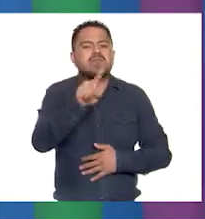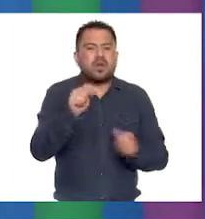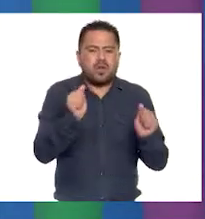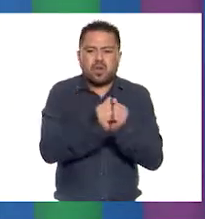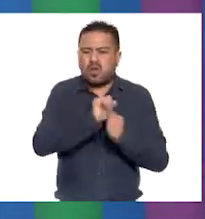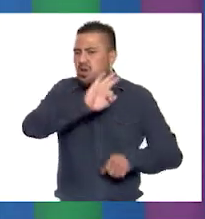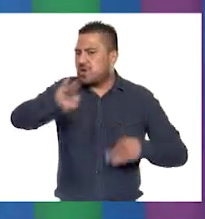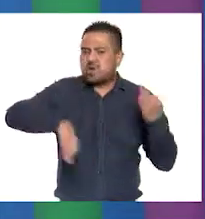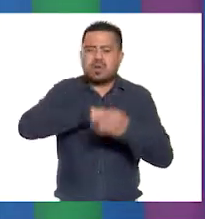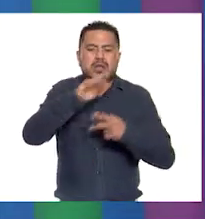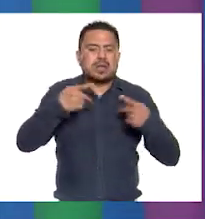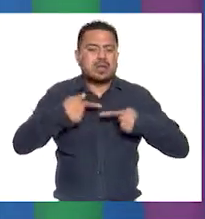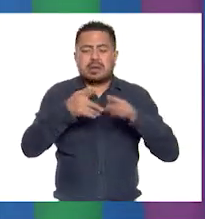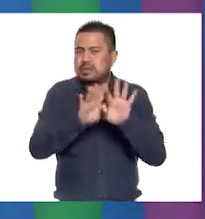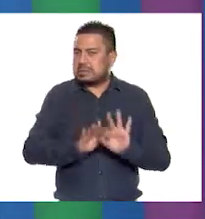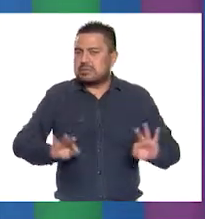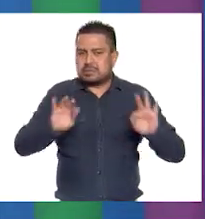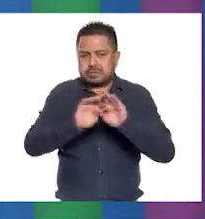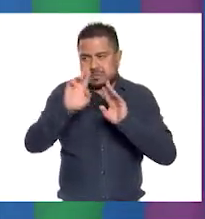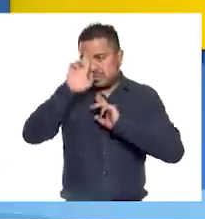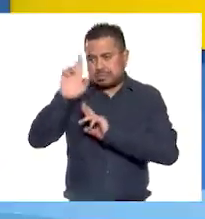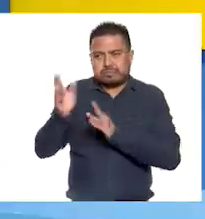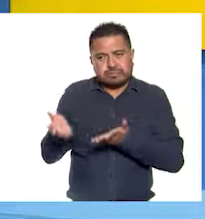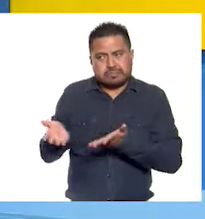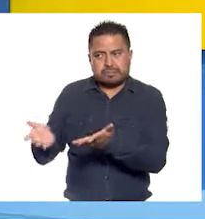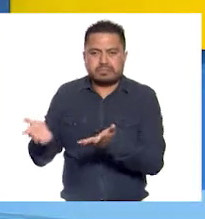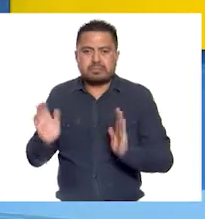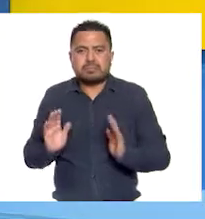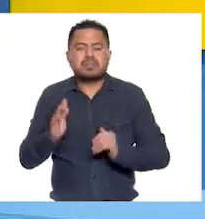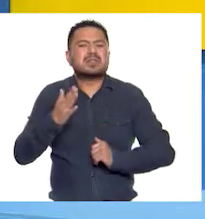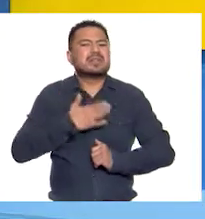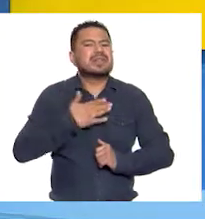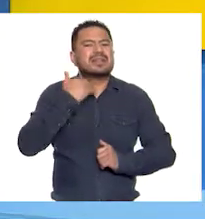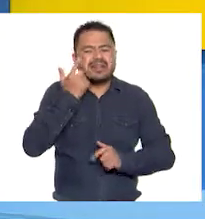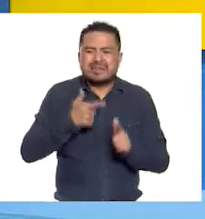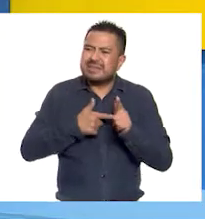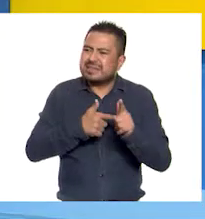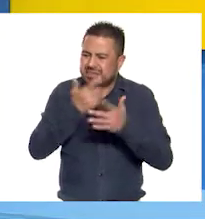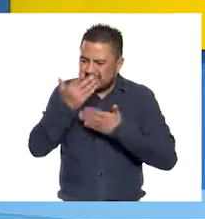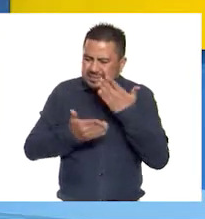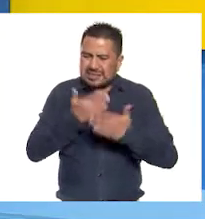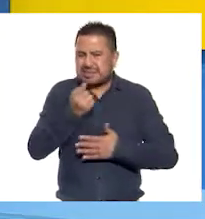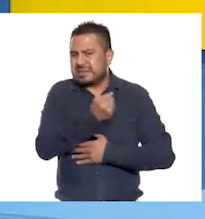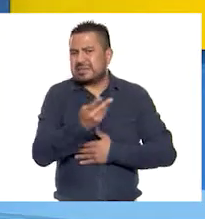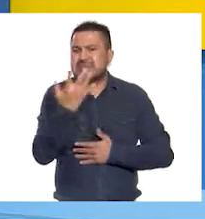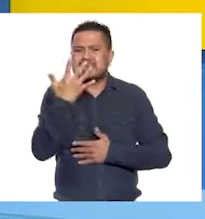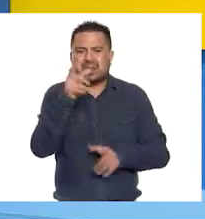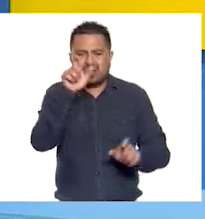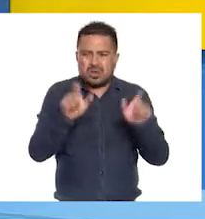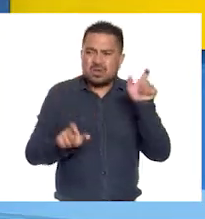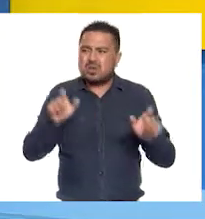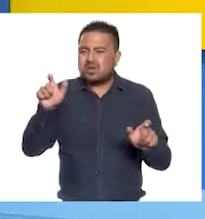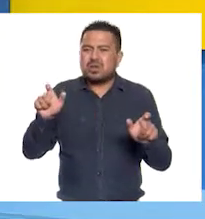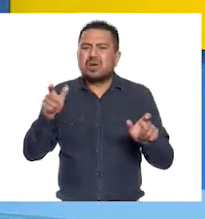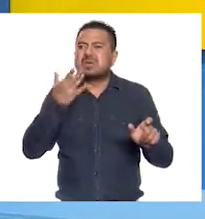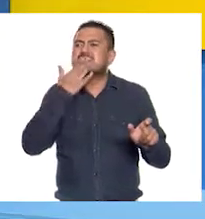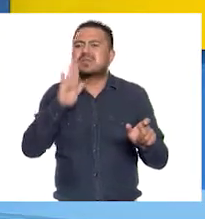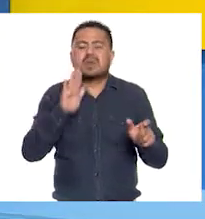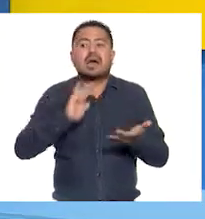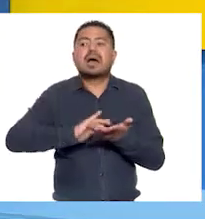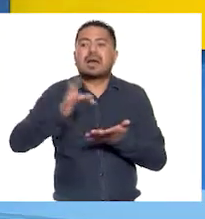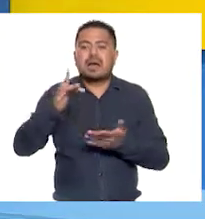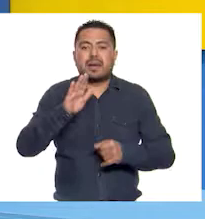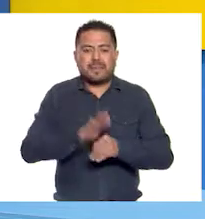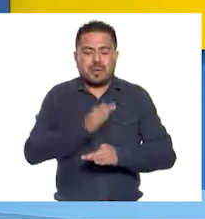toda la gente, es importante respetar sus creencias. Yo quiero seguir estudiando las 5 columnas del Islam, maestra.